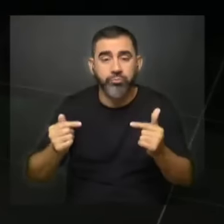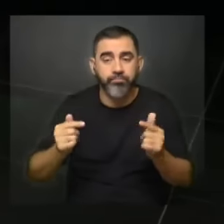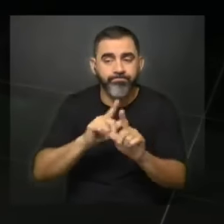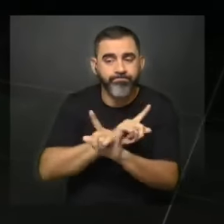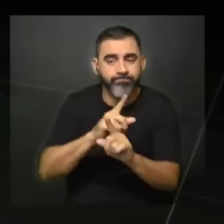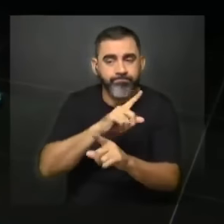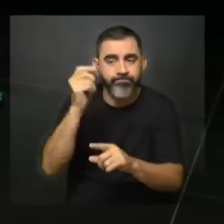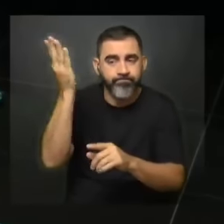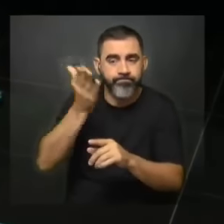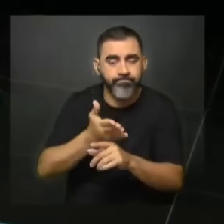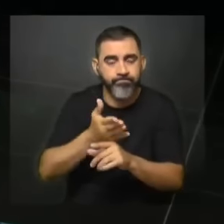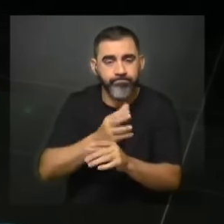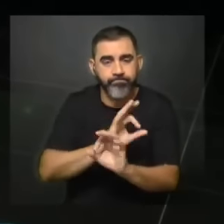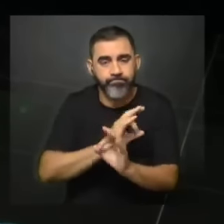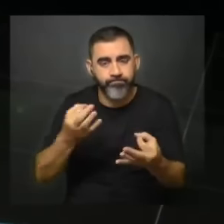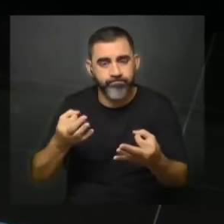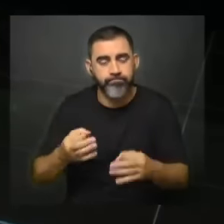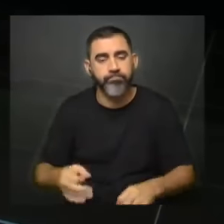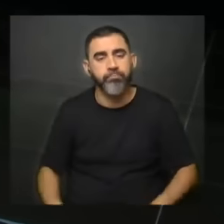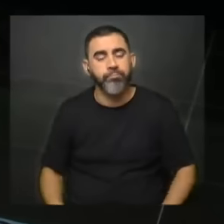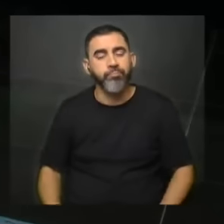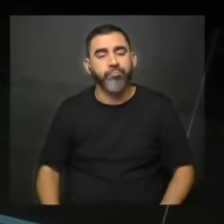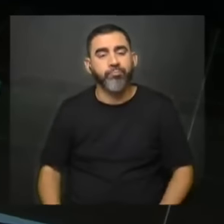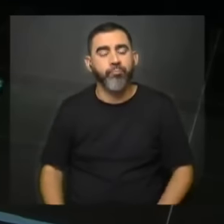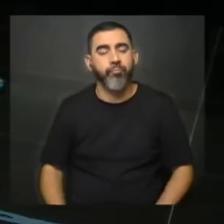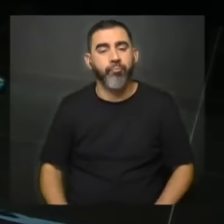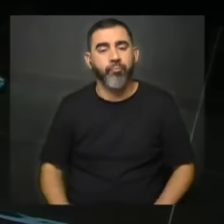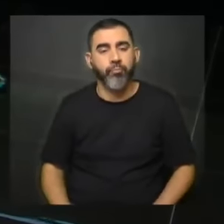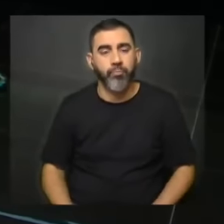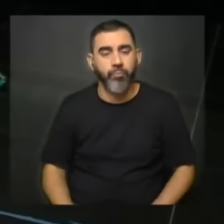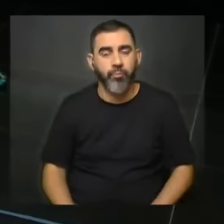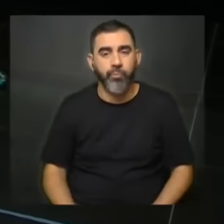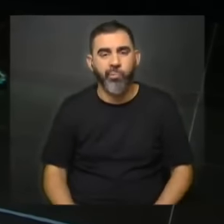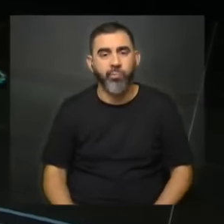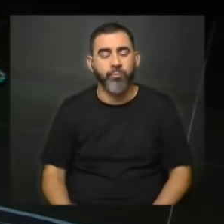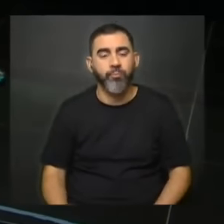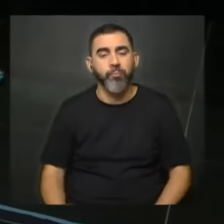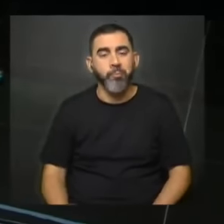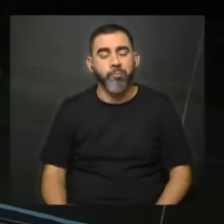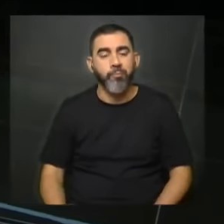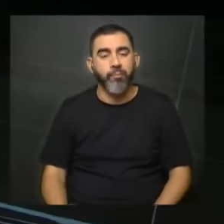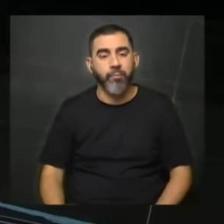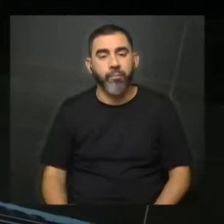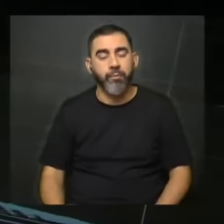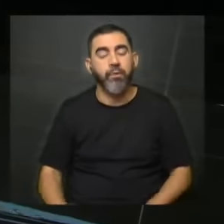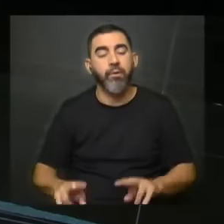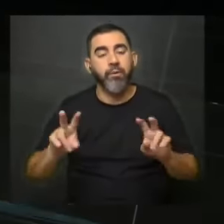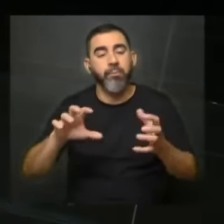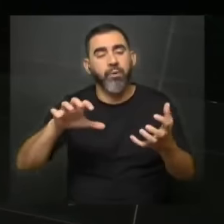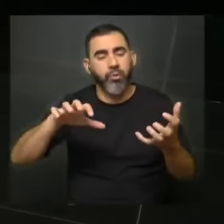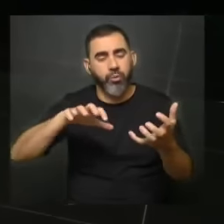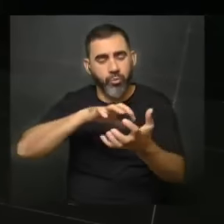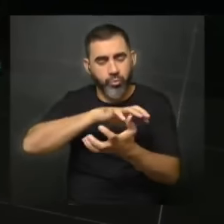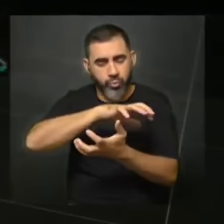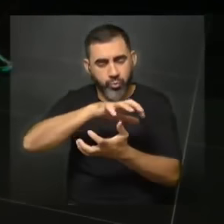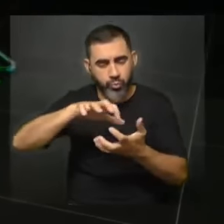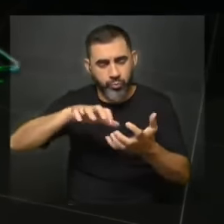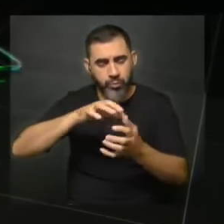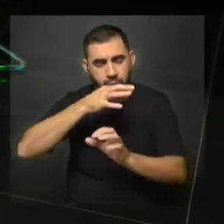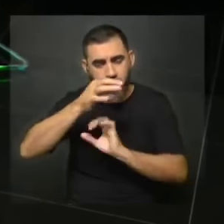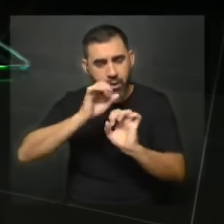estaría bien diseñado Qué es lo que está pasando allí en ese hospital Bueno es es un tema complejo Que me gustaría este